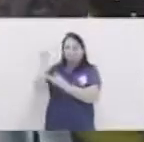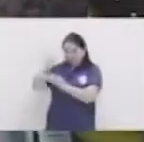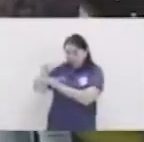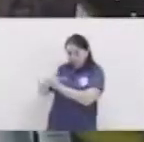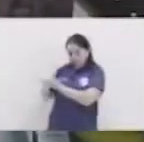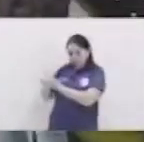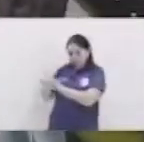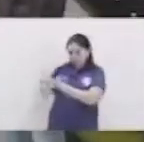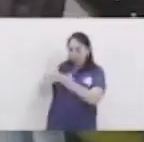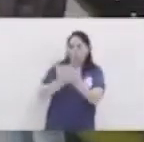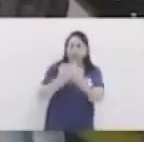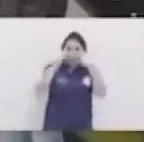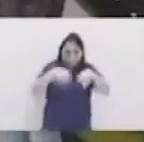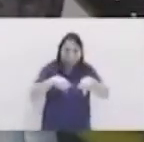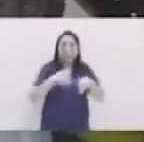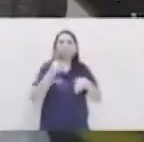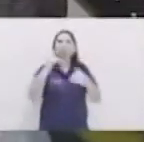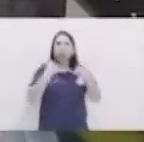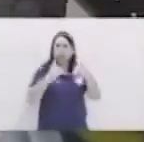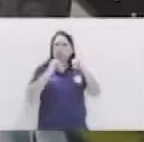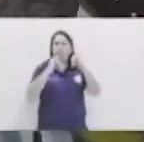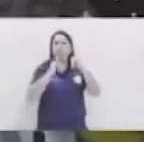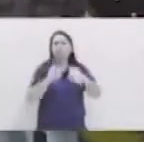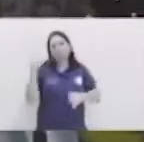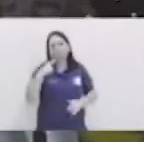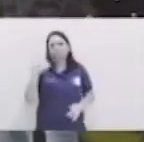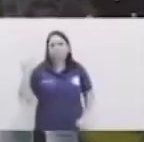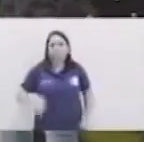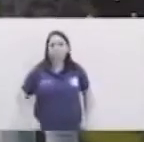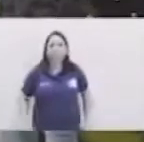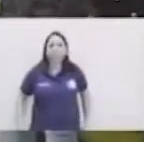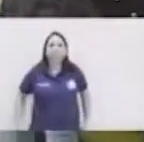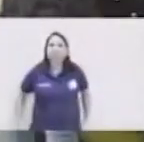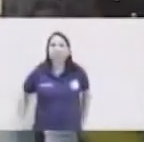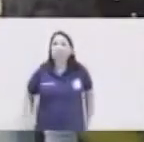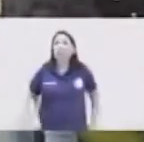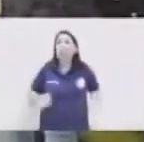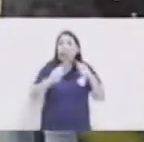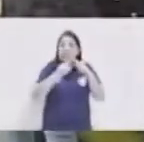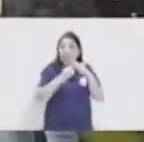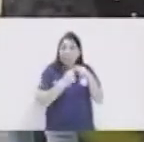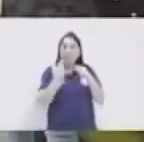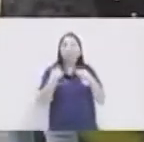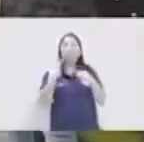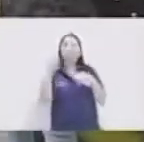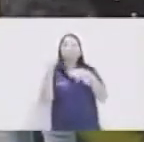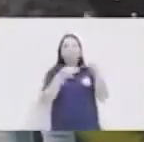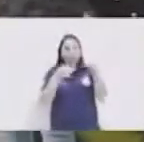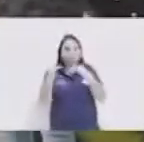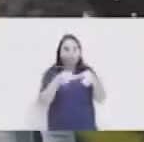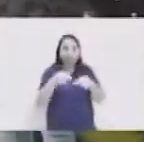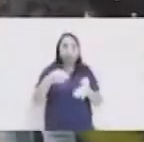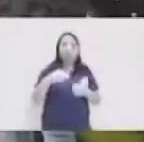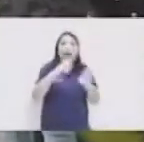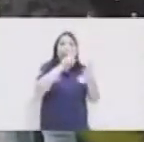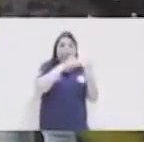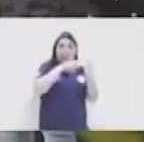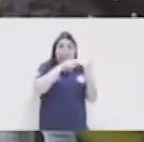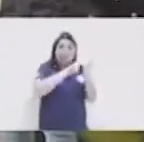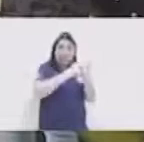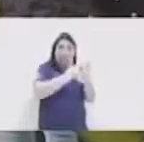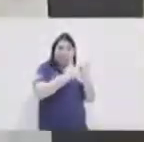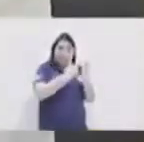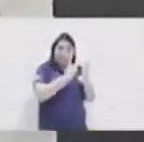también, ¿verdad? Muy bien. Entonces, para comenzar, la literatura prehispánica la vamos a enfocar a el territorio